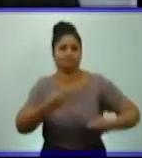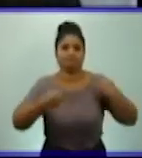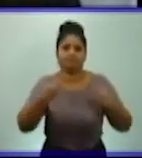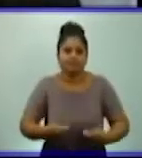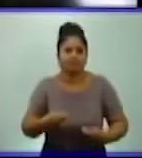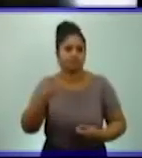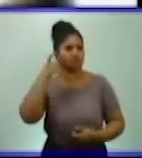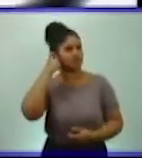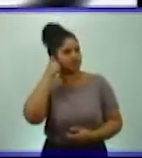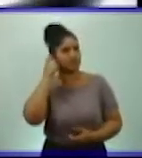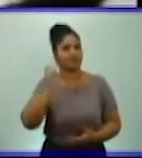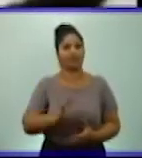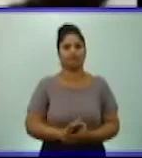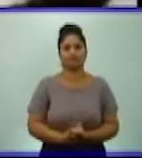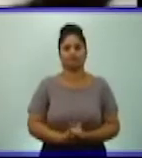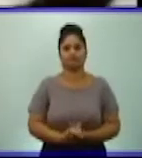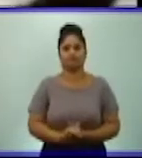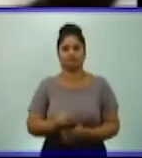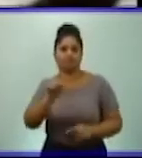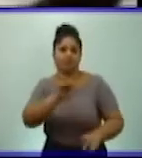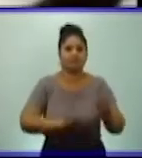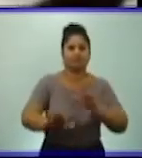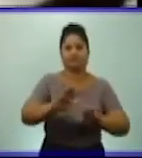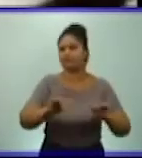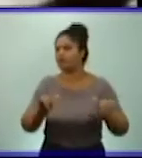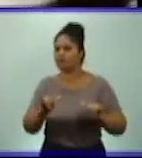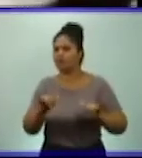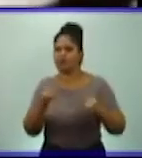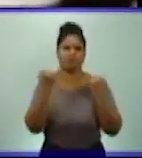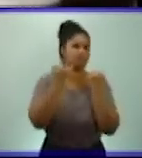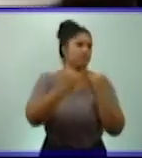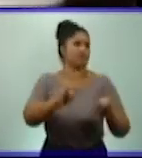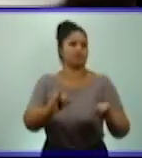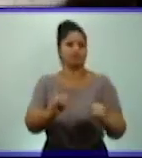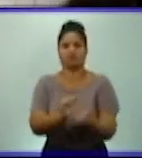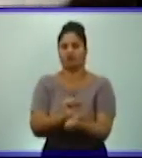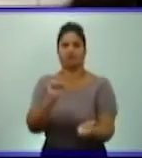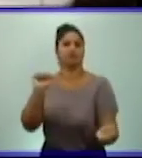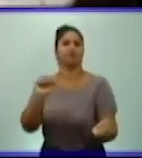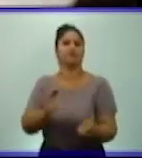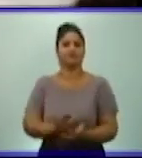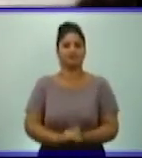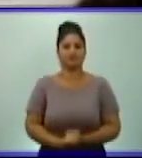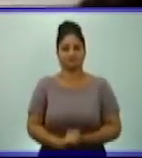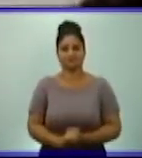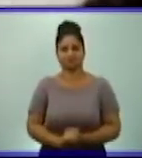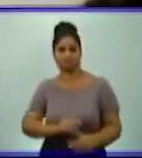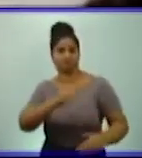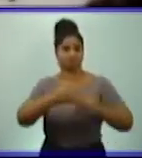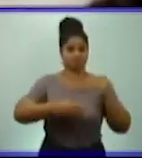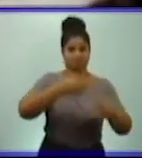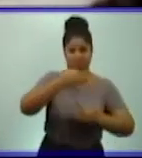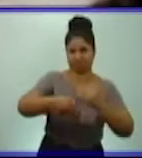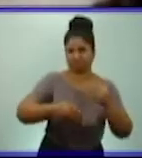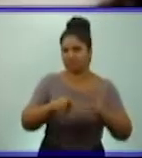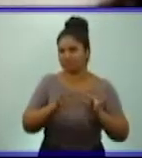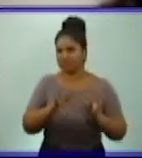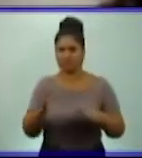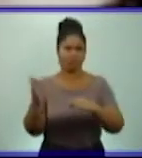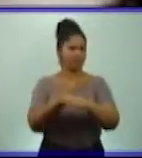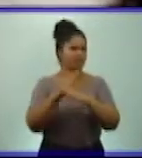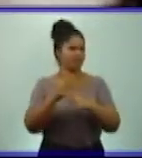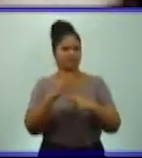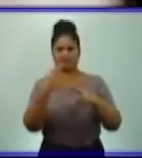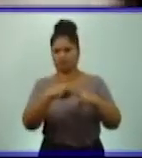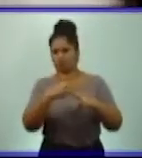curiosidad intelectual e independencia de pensamiento. Ha pasado a la historia con los significativos nombres de la 10ª Musa,